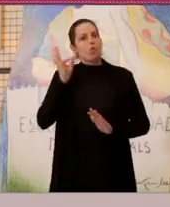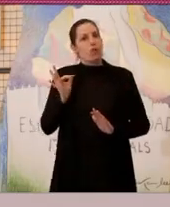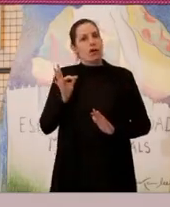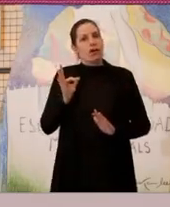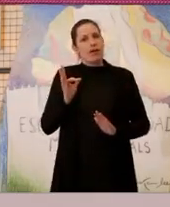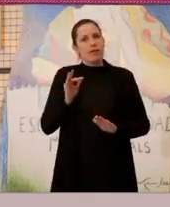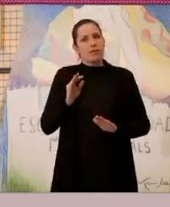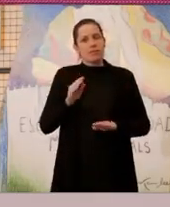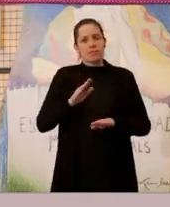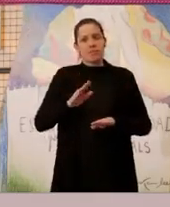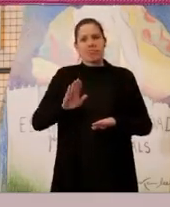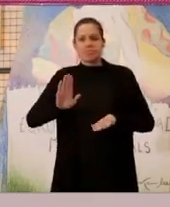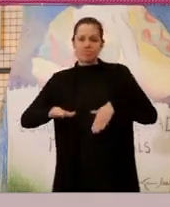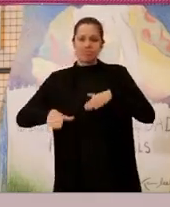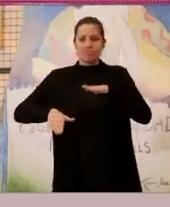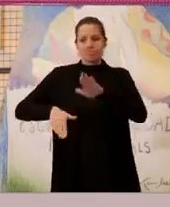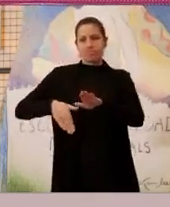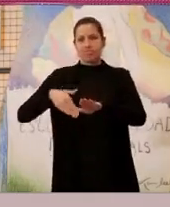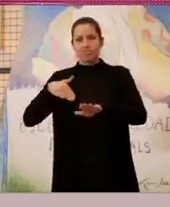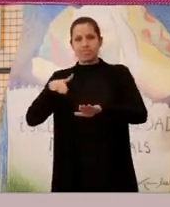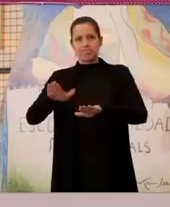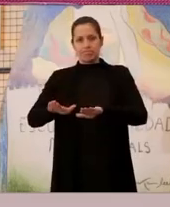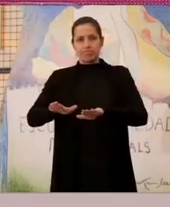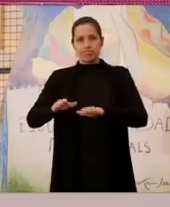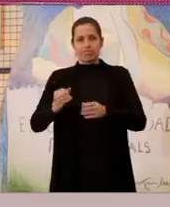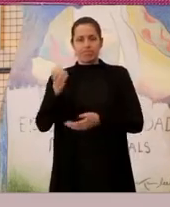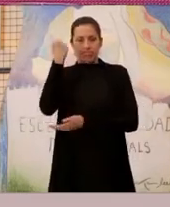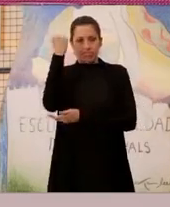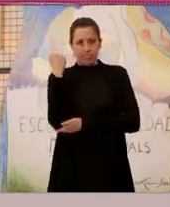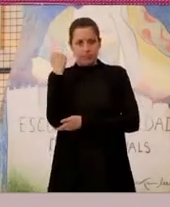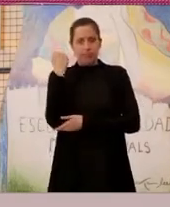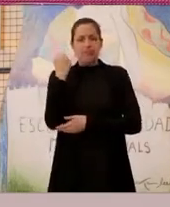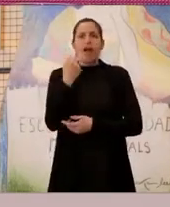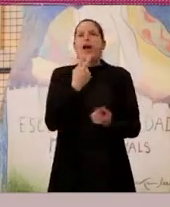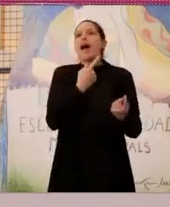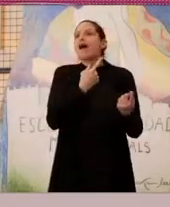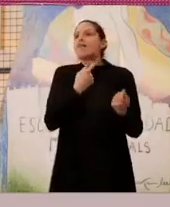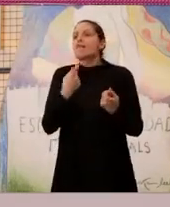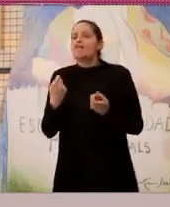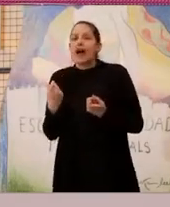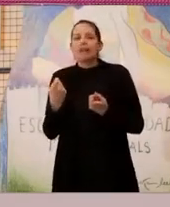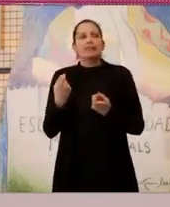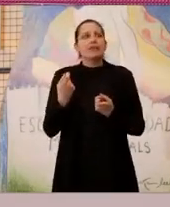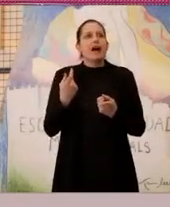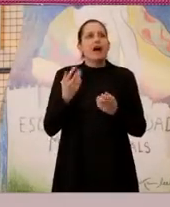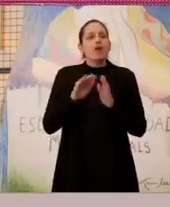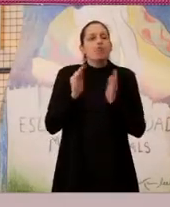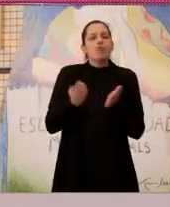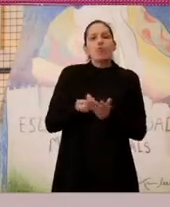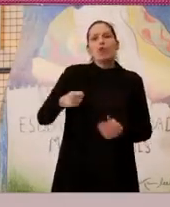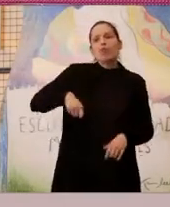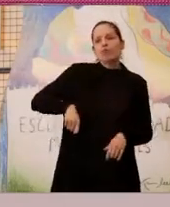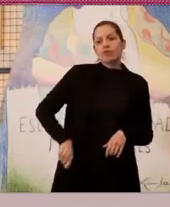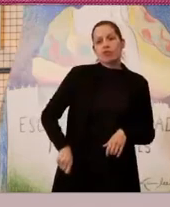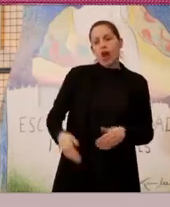suicidios hay muchos menos de mujeres históricamente nos falla la pata profesional tenemos la pata familiar y al revés